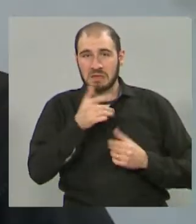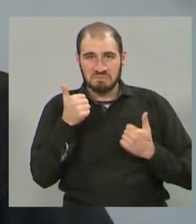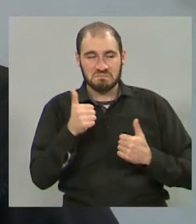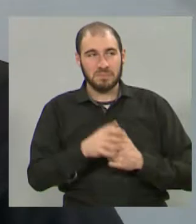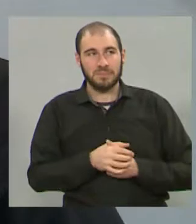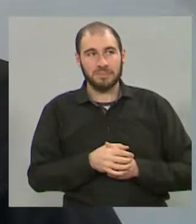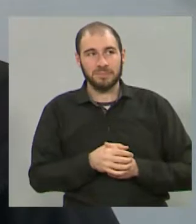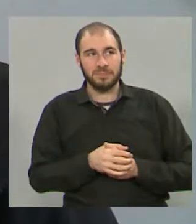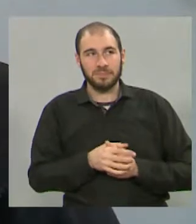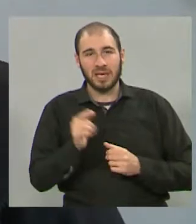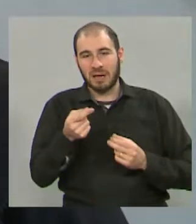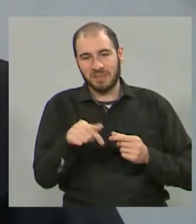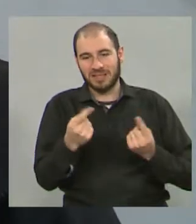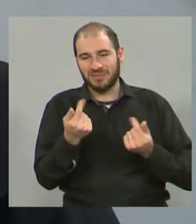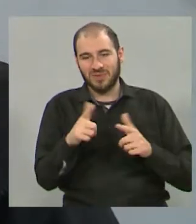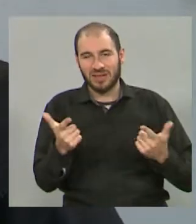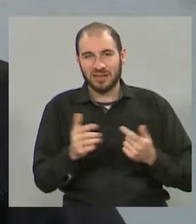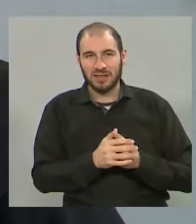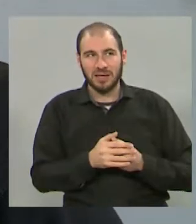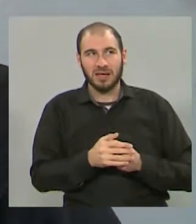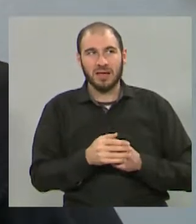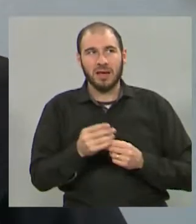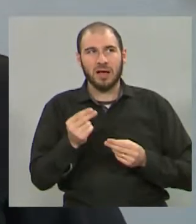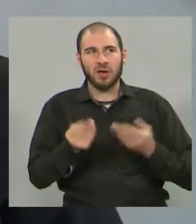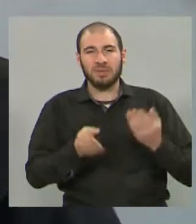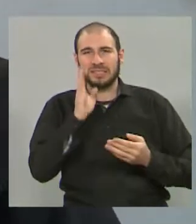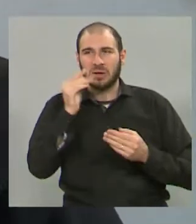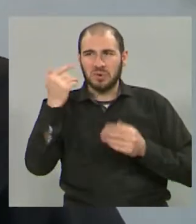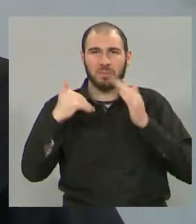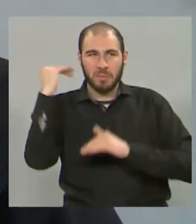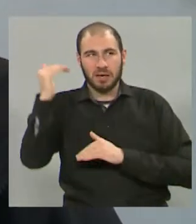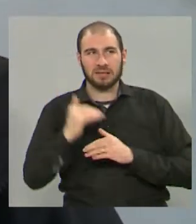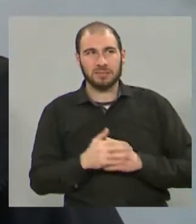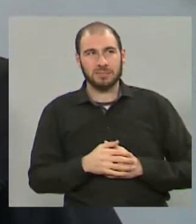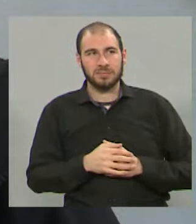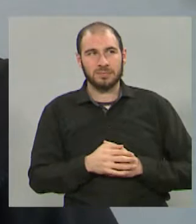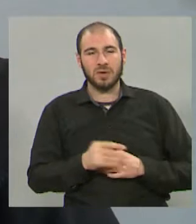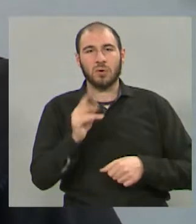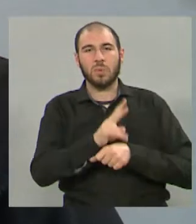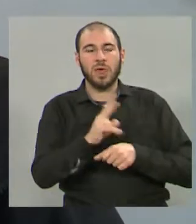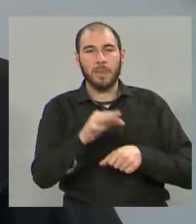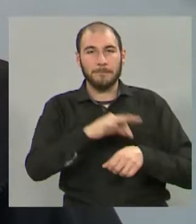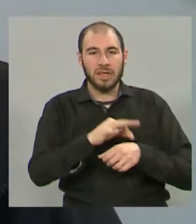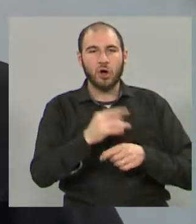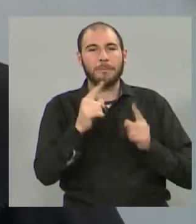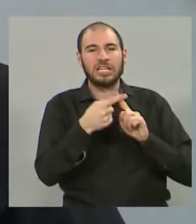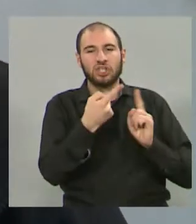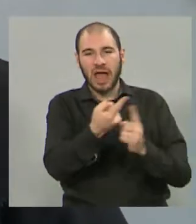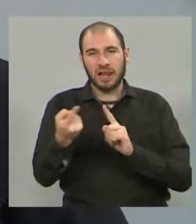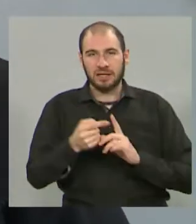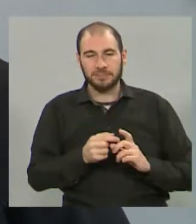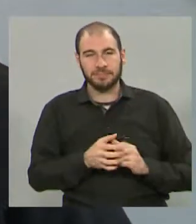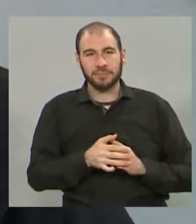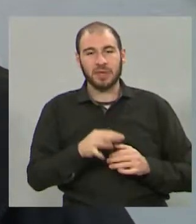que no hay muchos recursos bastante recursos como eeuu el cuidado médico es más personal y los